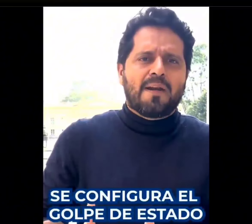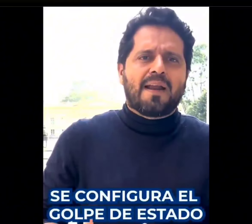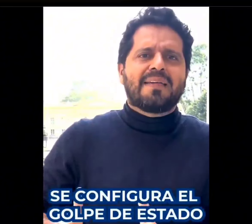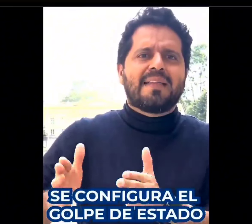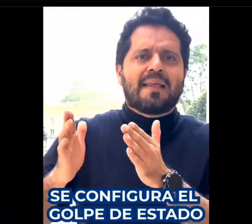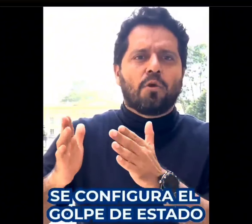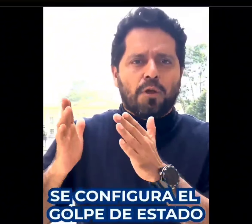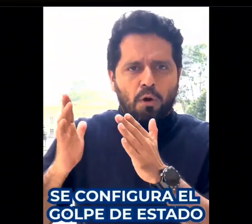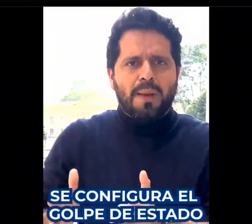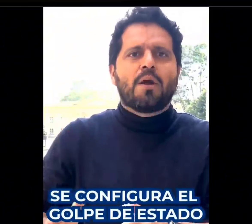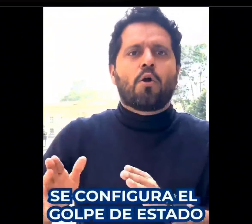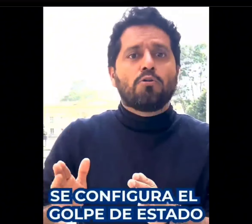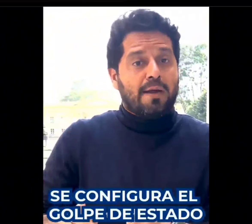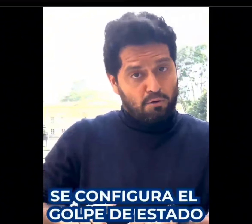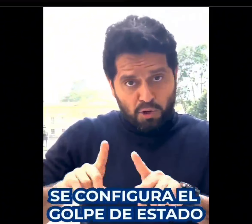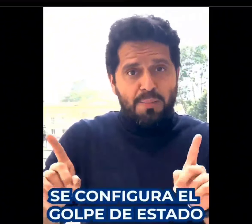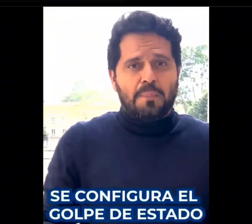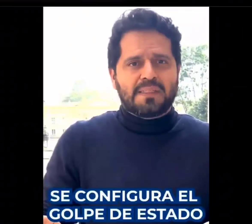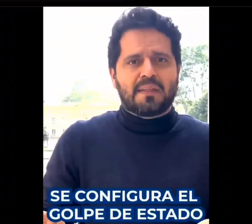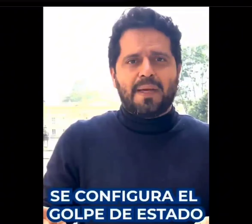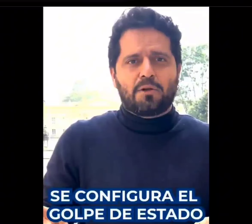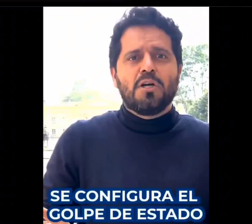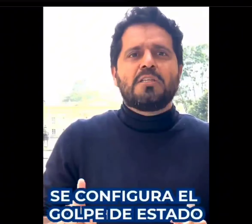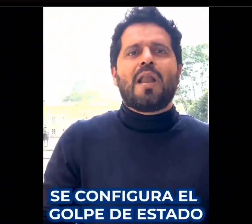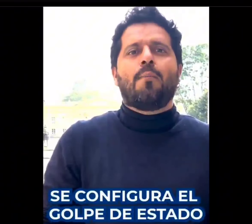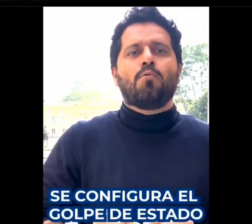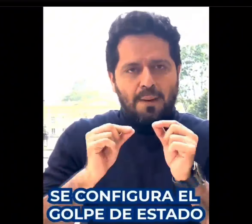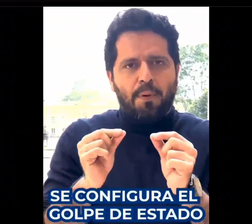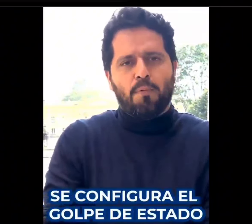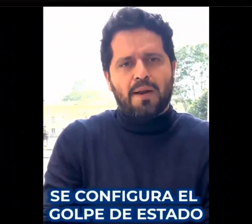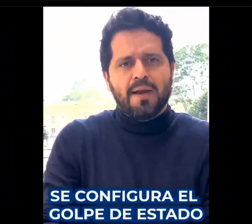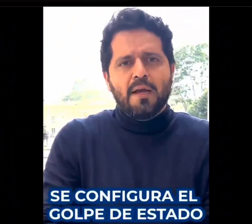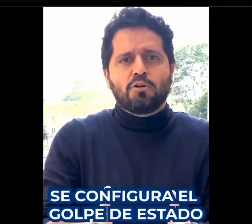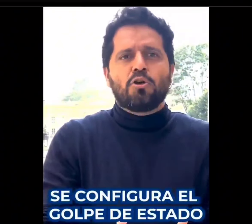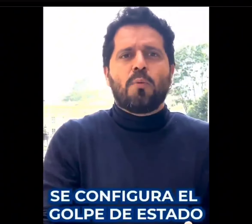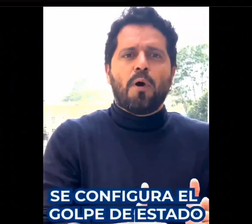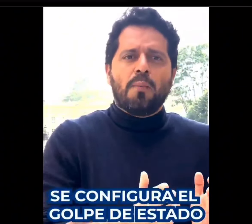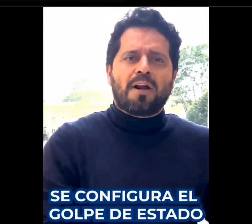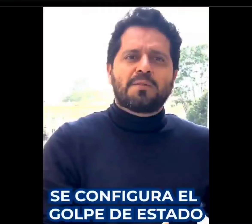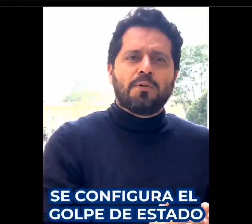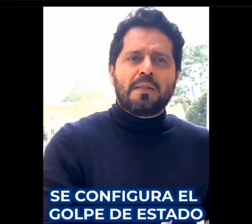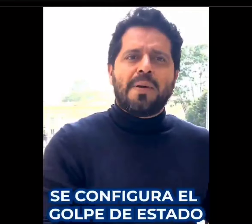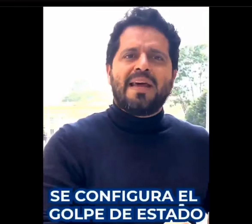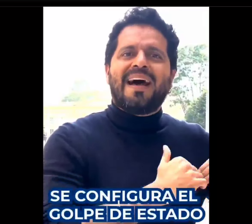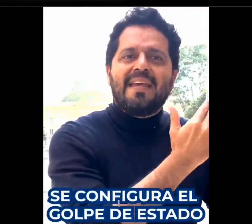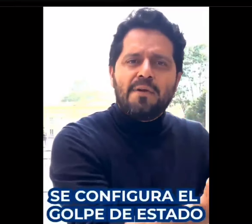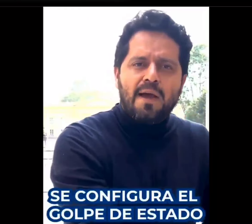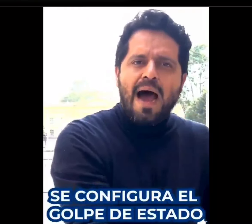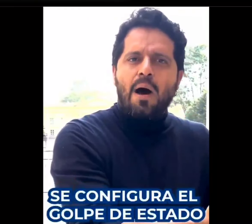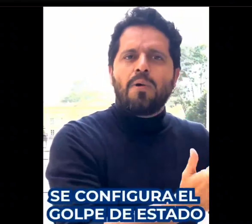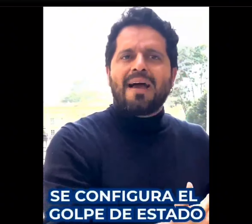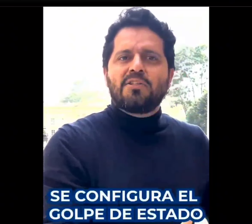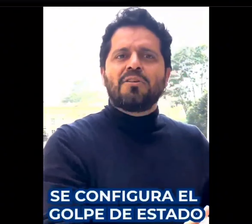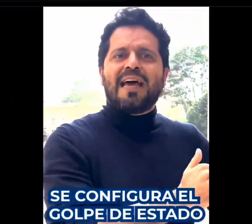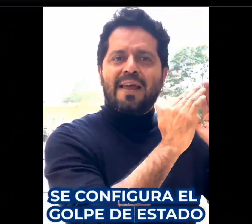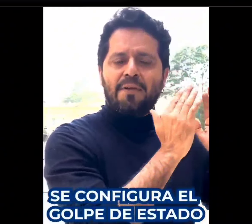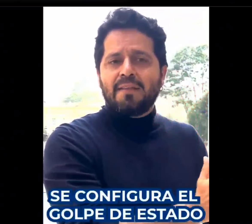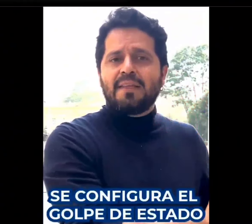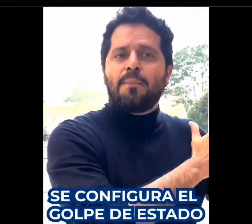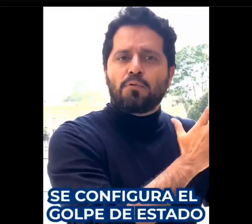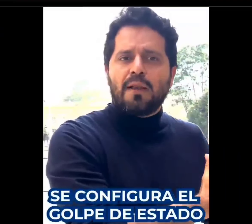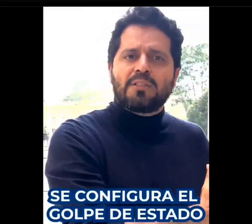contundente para frenar este intento de golpe contra no solamente el presidente Petro, sino la voluntad popular. Nosotros no podemos responder de manera tibia a una agresión